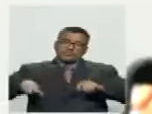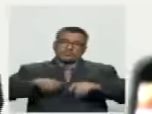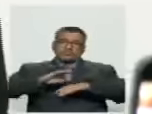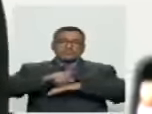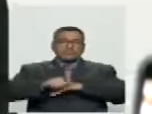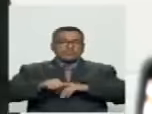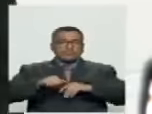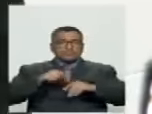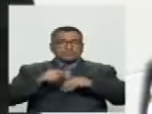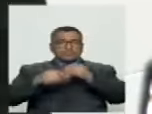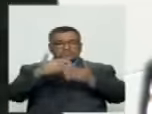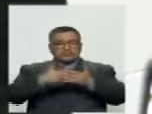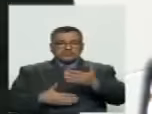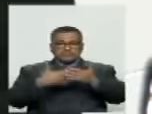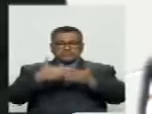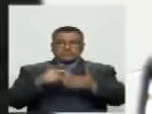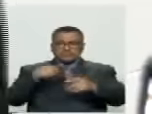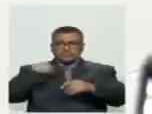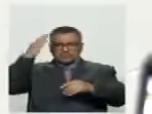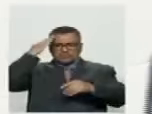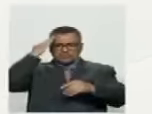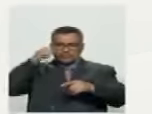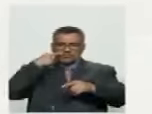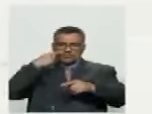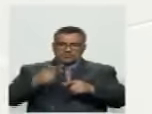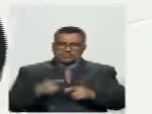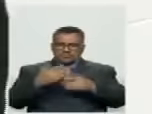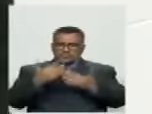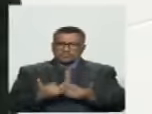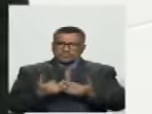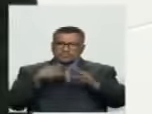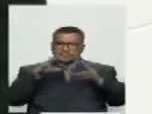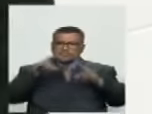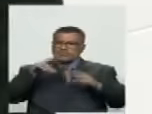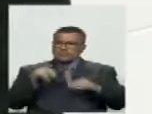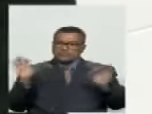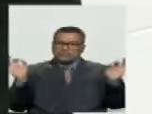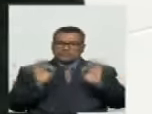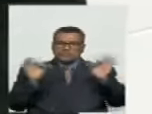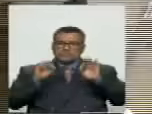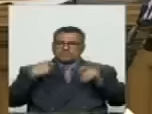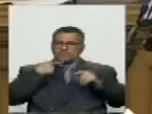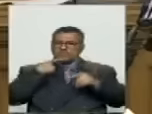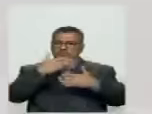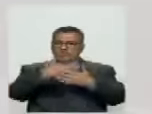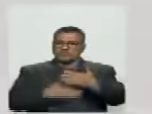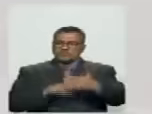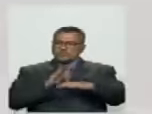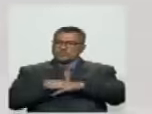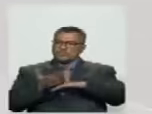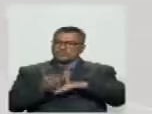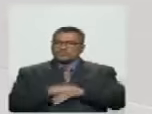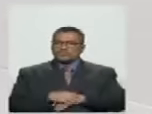cometieron con las benditas actas. ¿Ustedes no se han dado cuenta que ellos no hablan de las actas? ¿Por qué será?